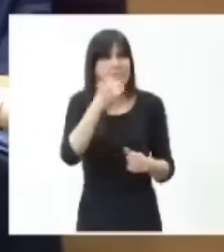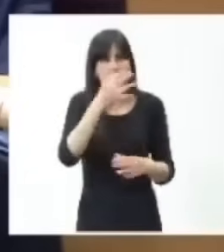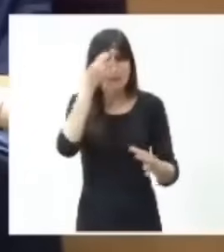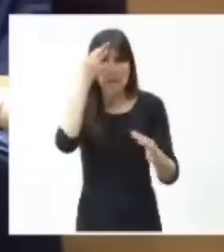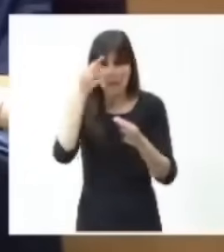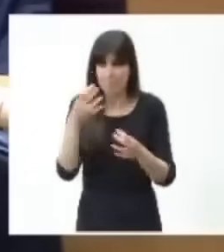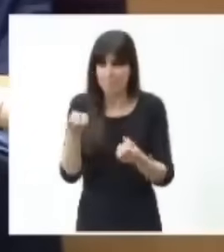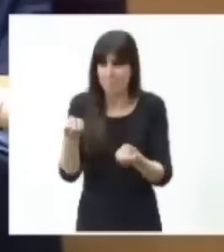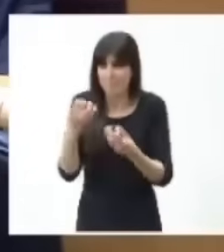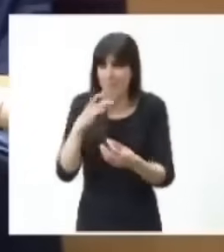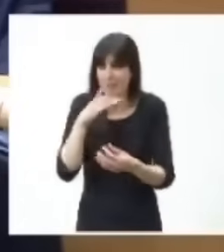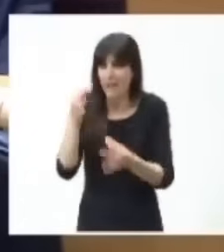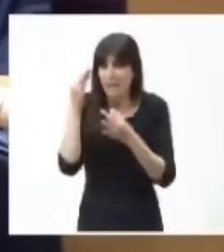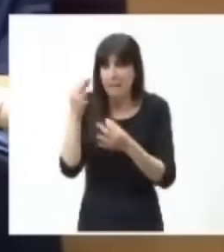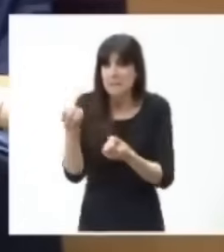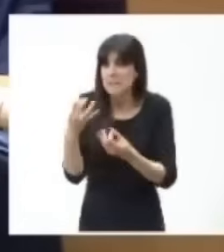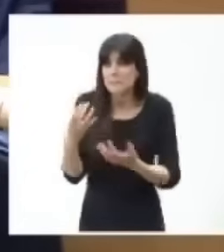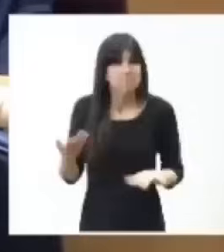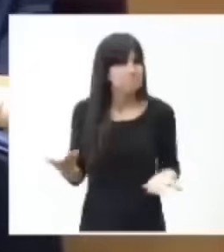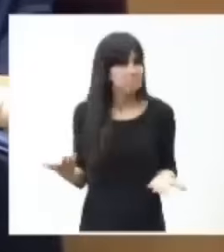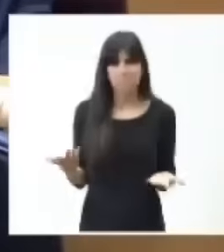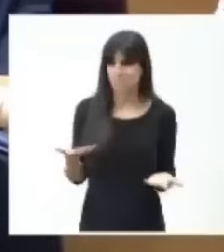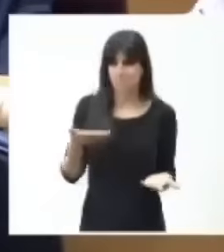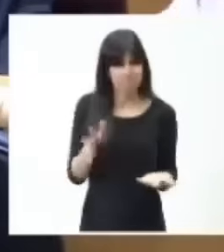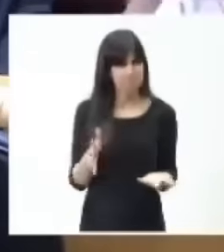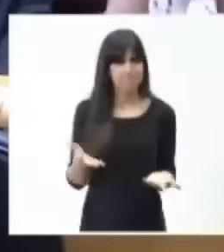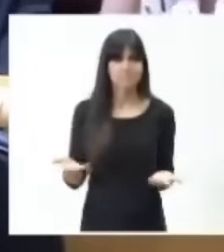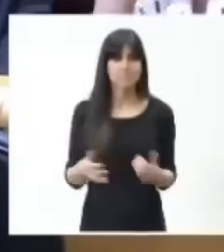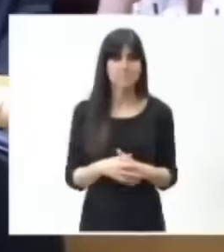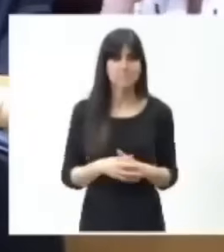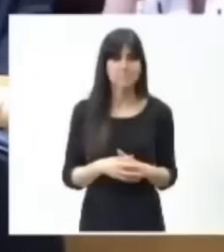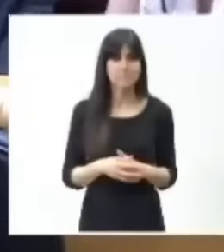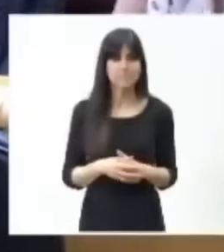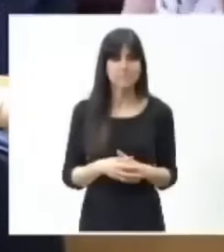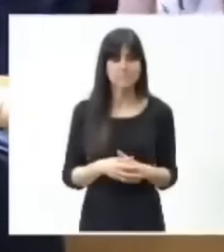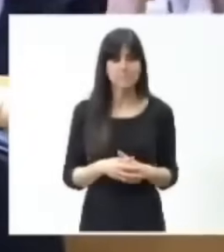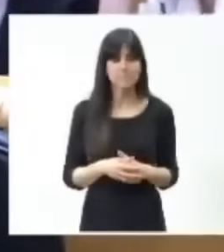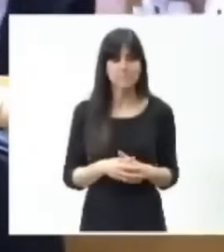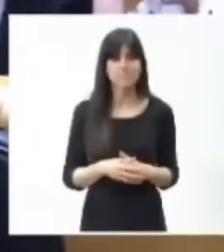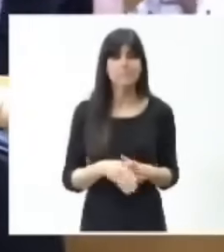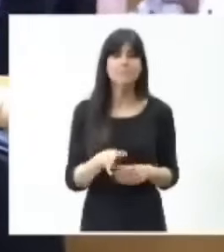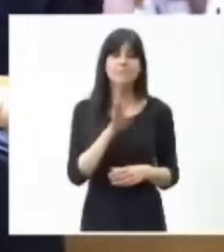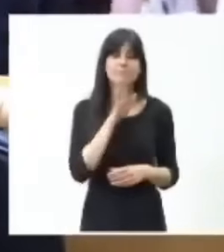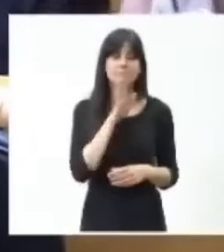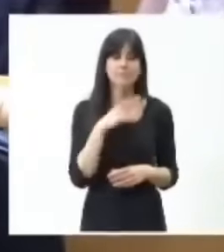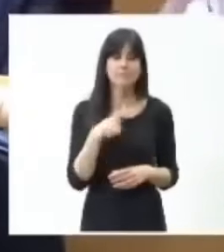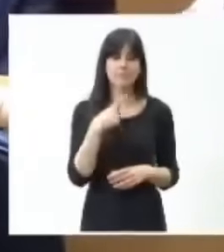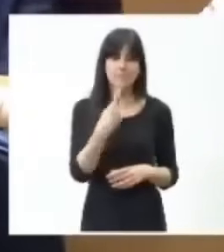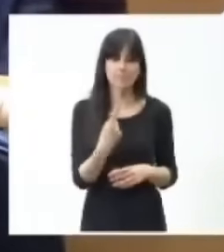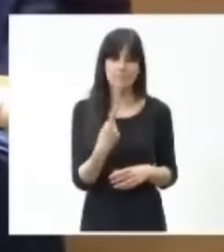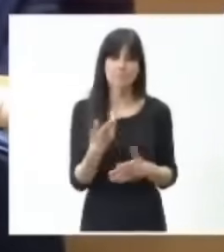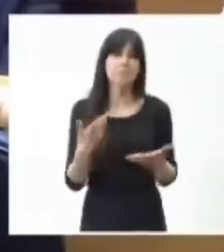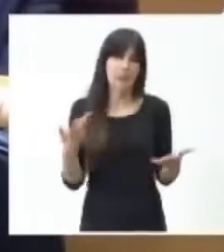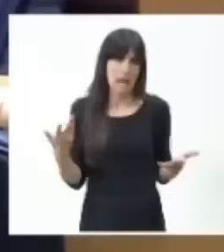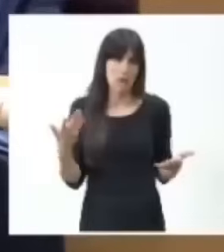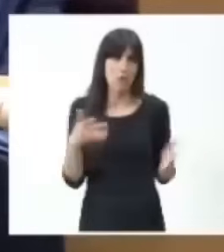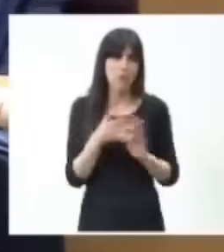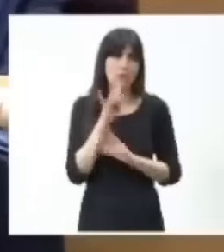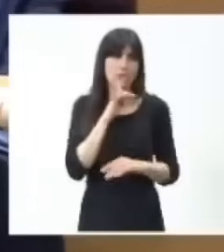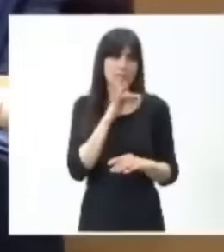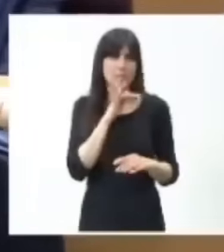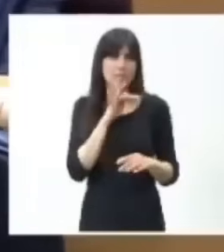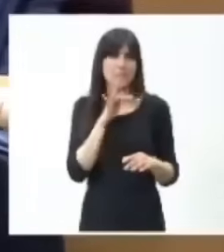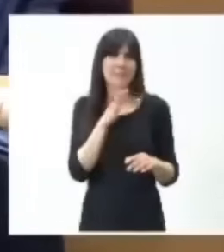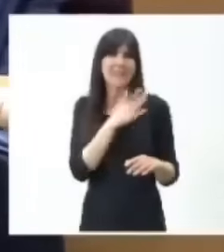que usted acaba de protagonizar en su intervención. Mire, como le decía, claro que estamos apostando por la